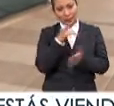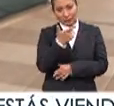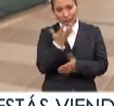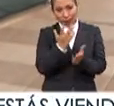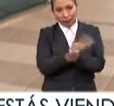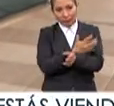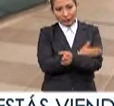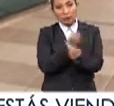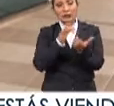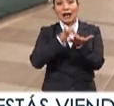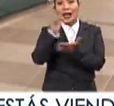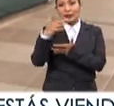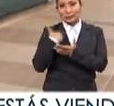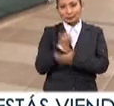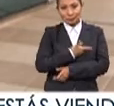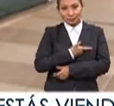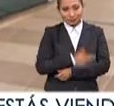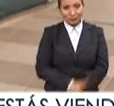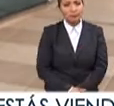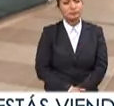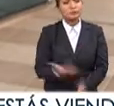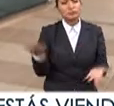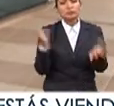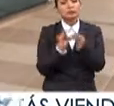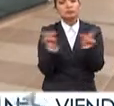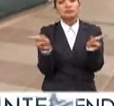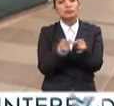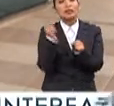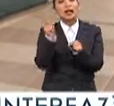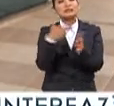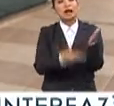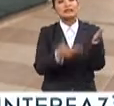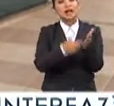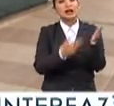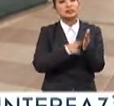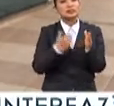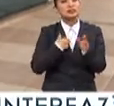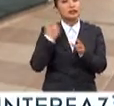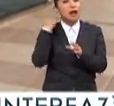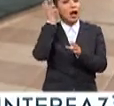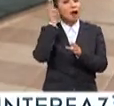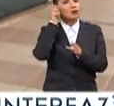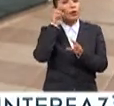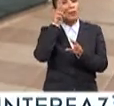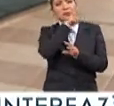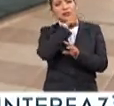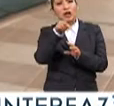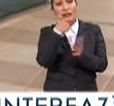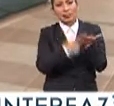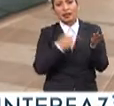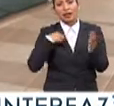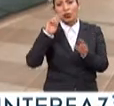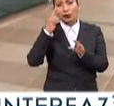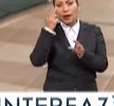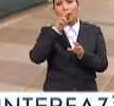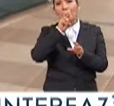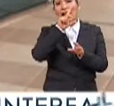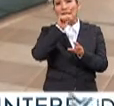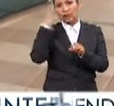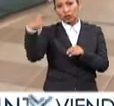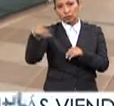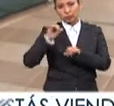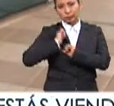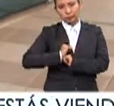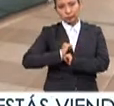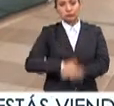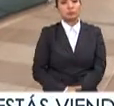muchísimas gracias a vosotros cuéntanos un poco acerca de este taller de audiovisuales que hacen la universidad de valència y que está a tocar